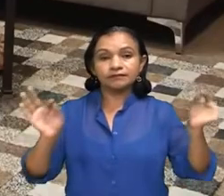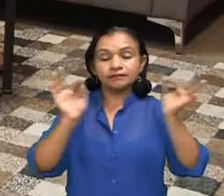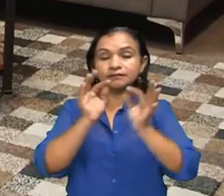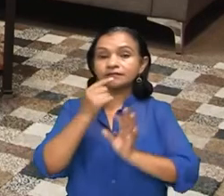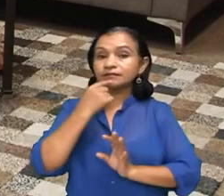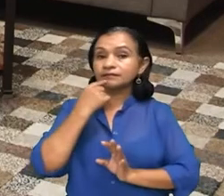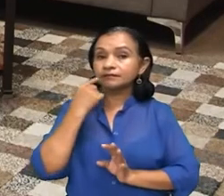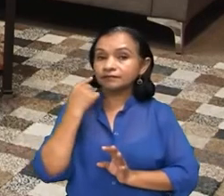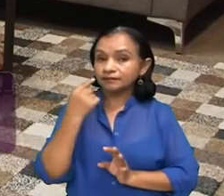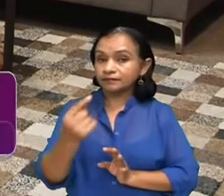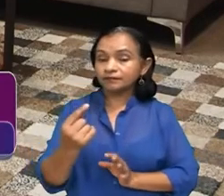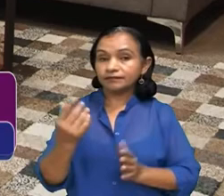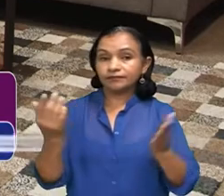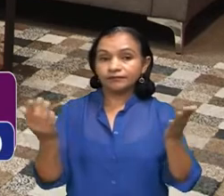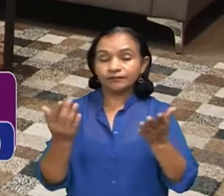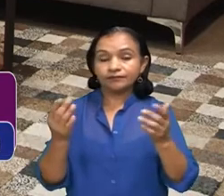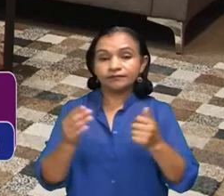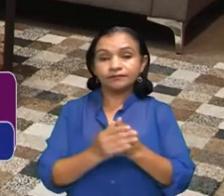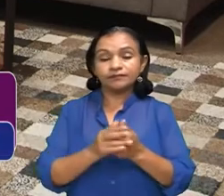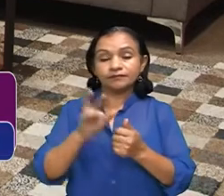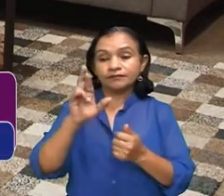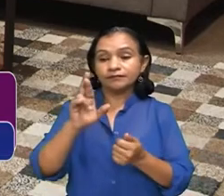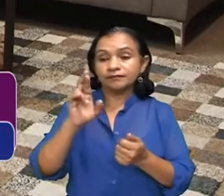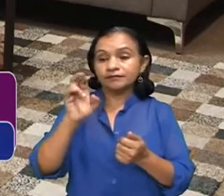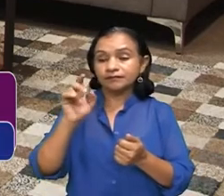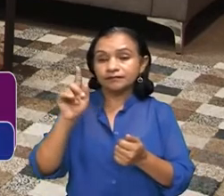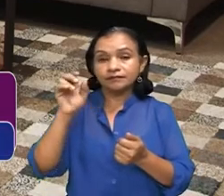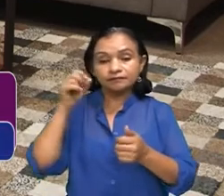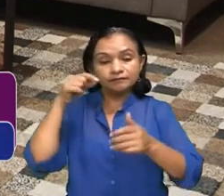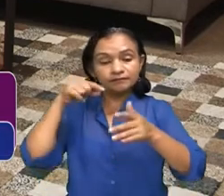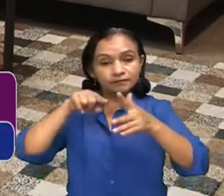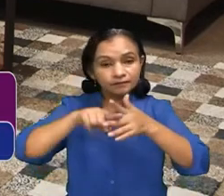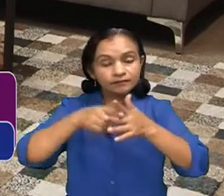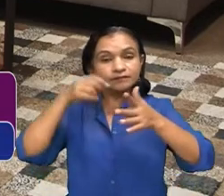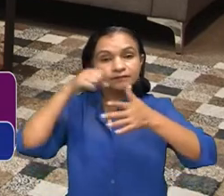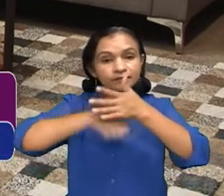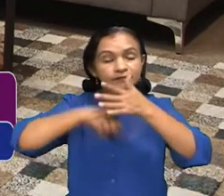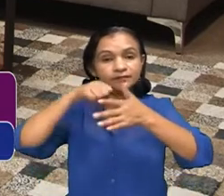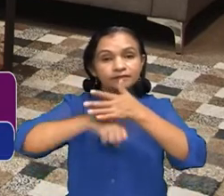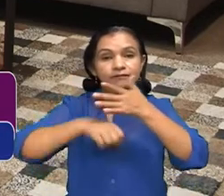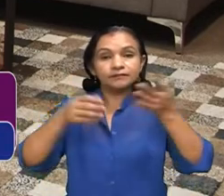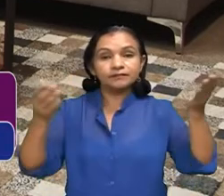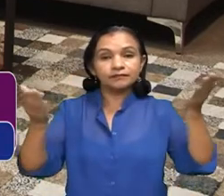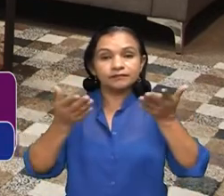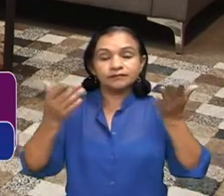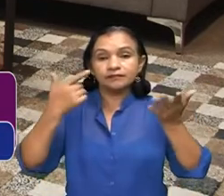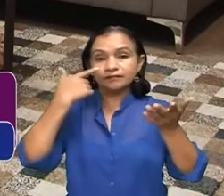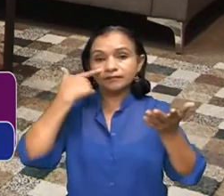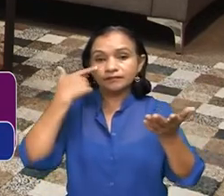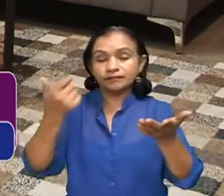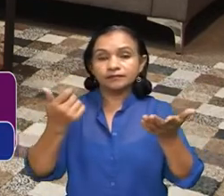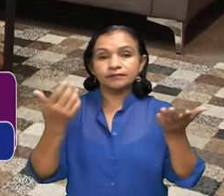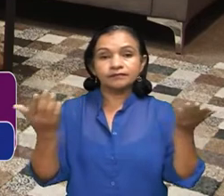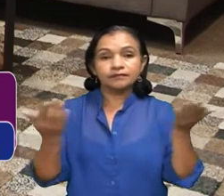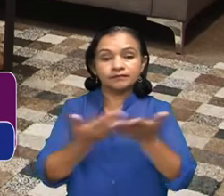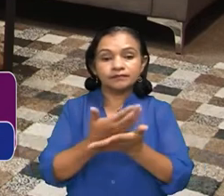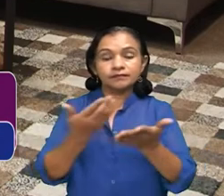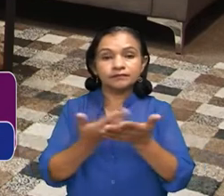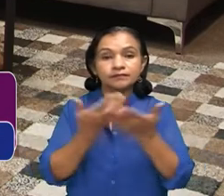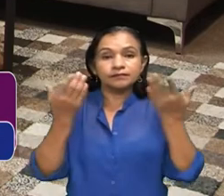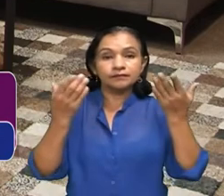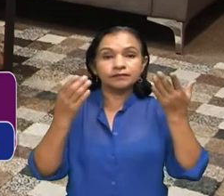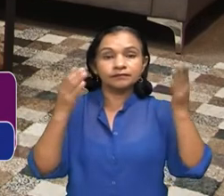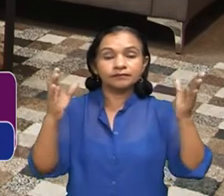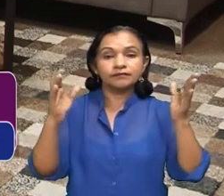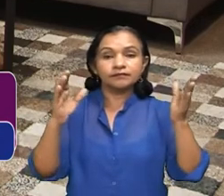mencionar, que de los retos es comenzar a adaptar, a conocer esos nuevos